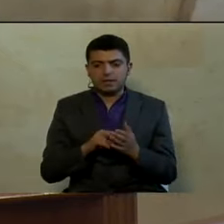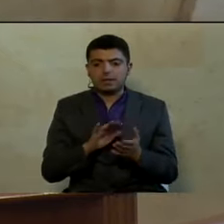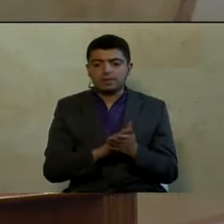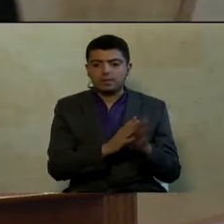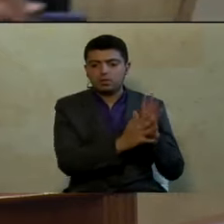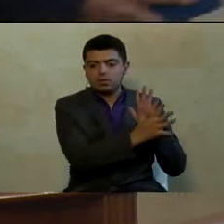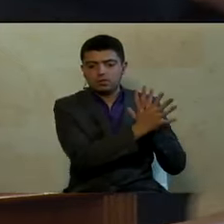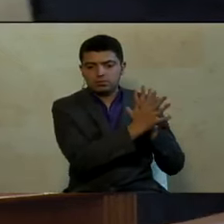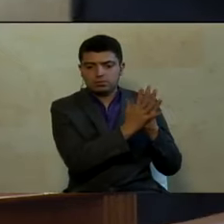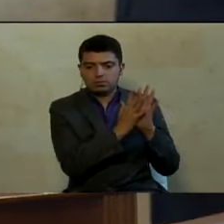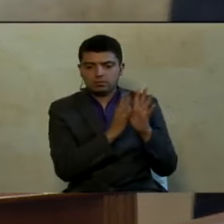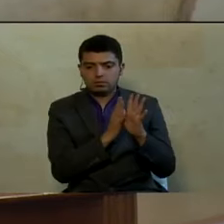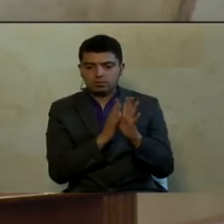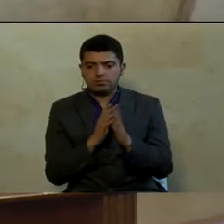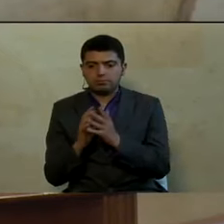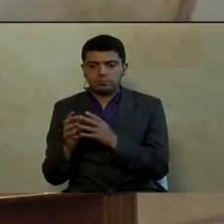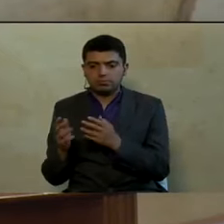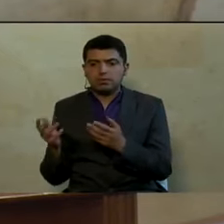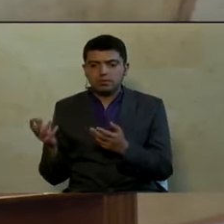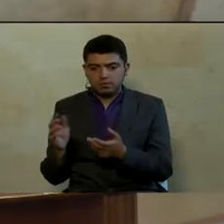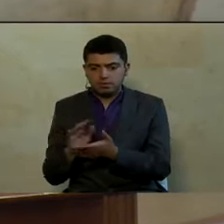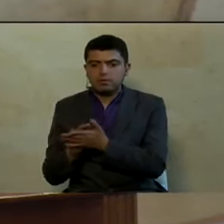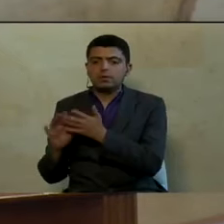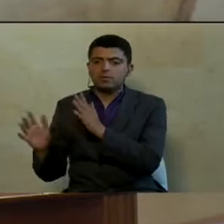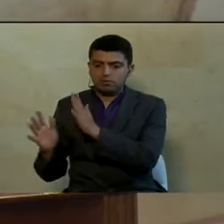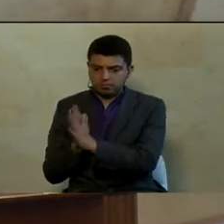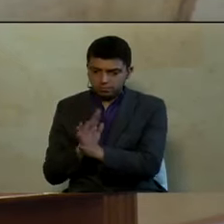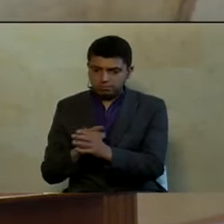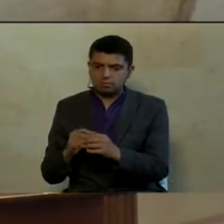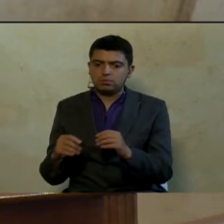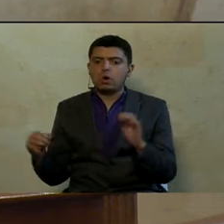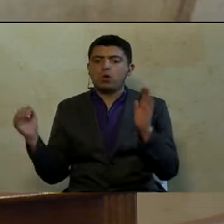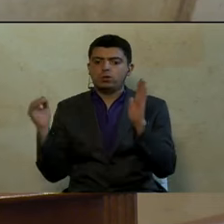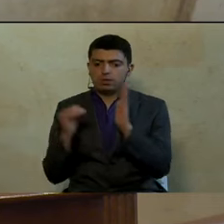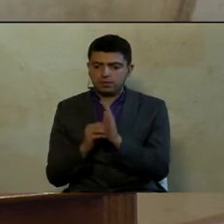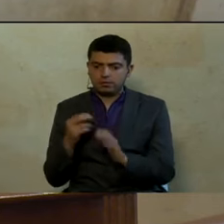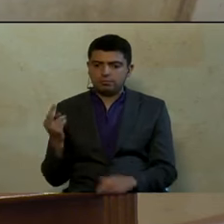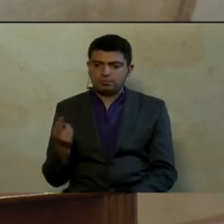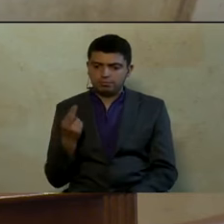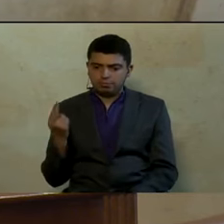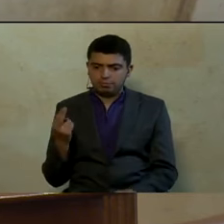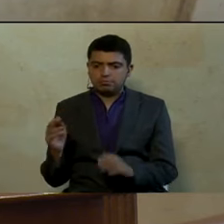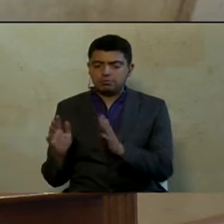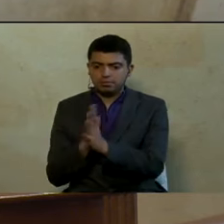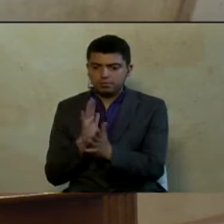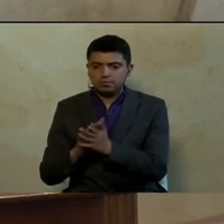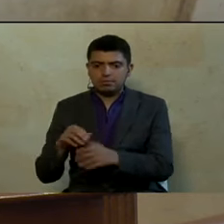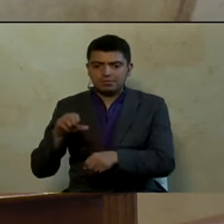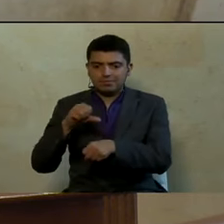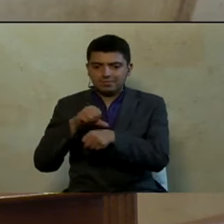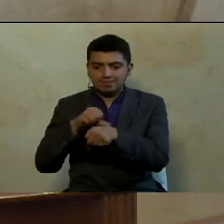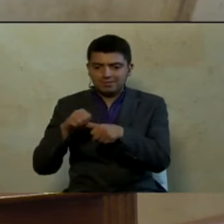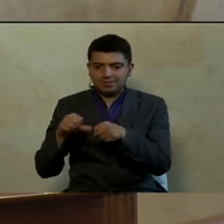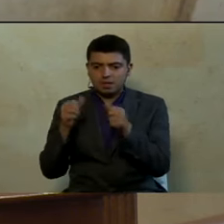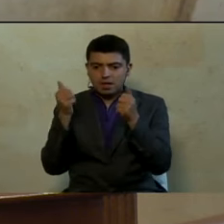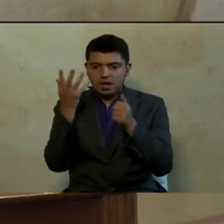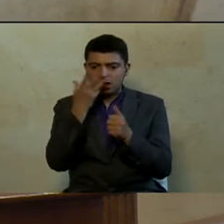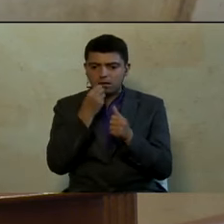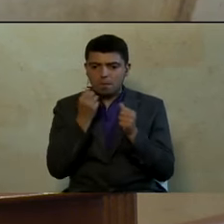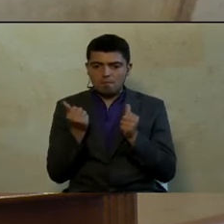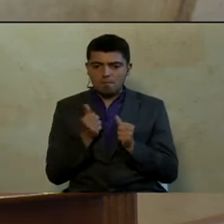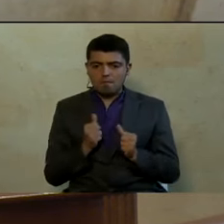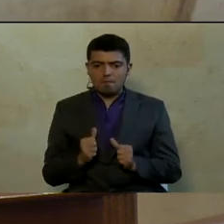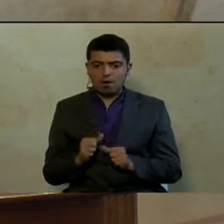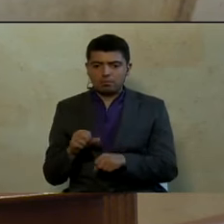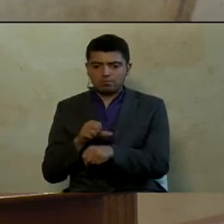información que han venido de manera reiterada muchos cirujanos estéticos de este país que por